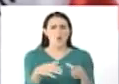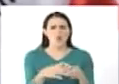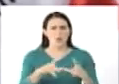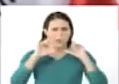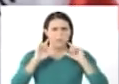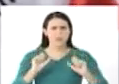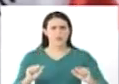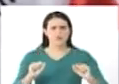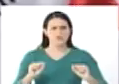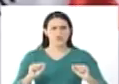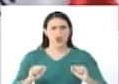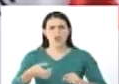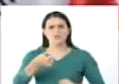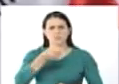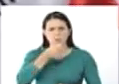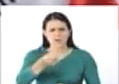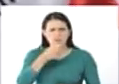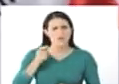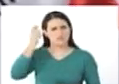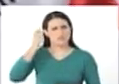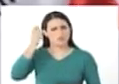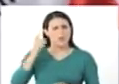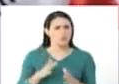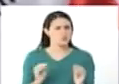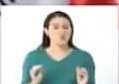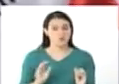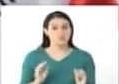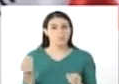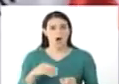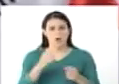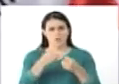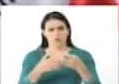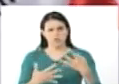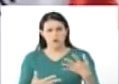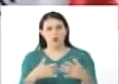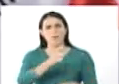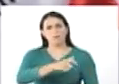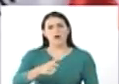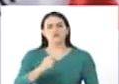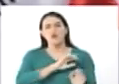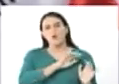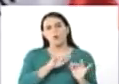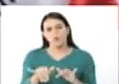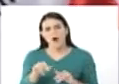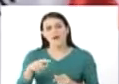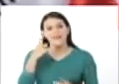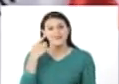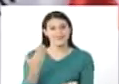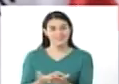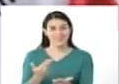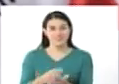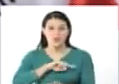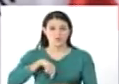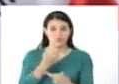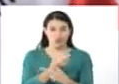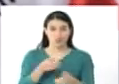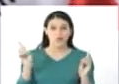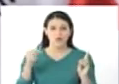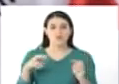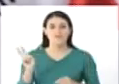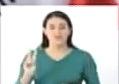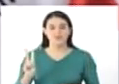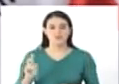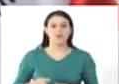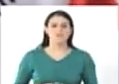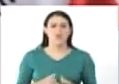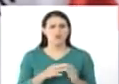grupo de académicos, parlamentarios y periodistas, entre otras personalidades que han venido a ser testigos de la democracia